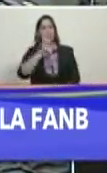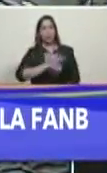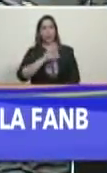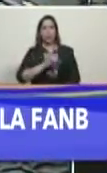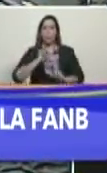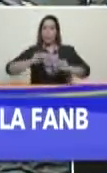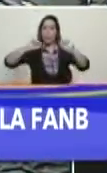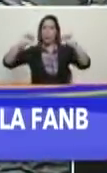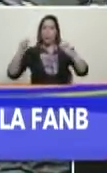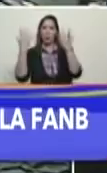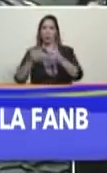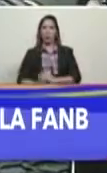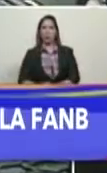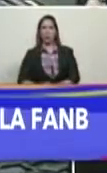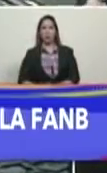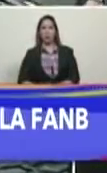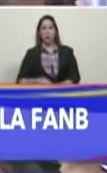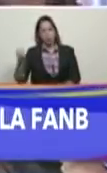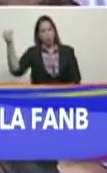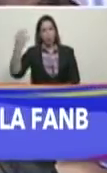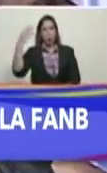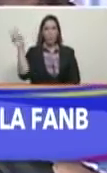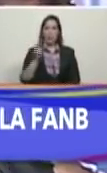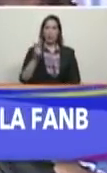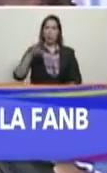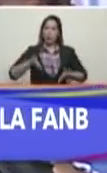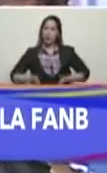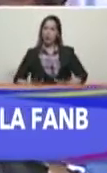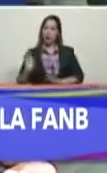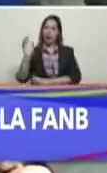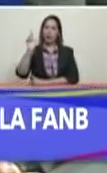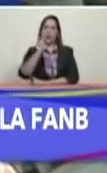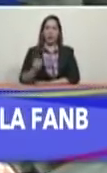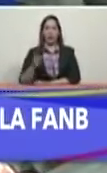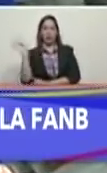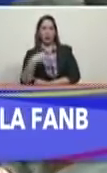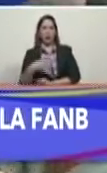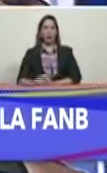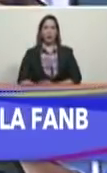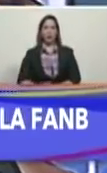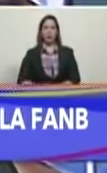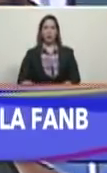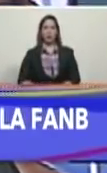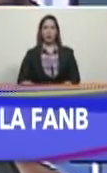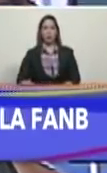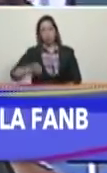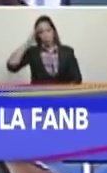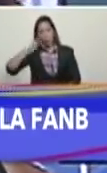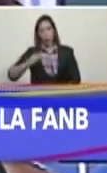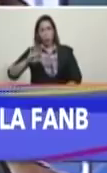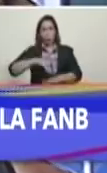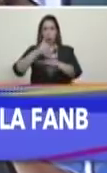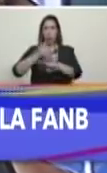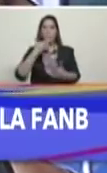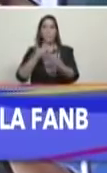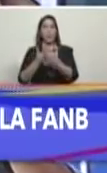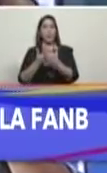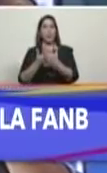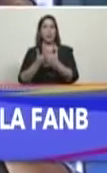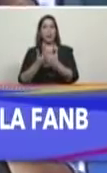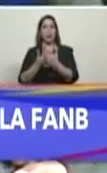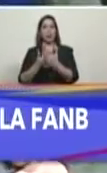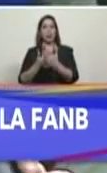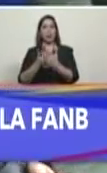solista. Viviremos y venceremos. El sol de Venezuela nace en el Esequibo. Nace en el Esequibo. Mi comandante en jefe, permiso para mandar a retirar el